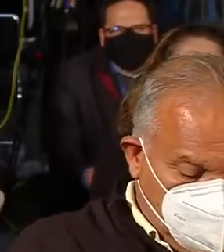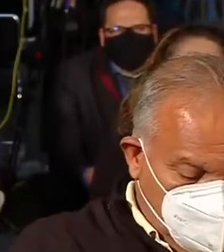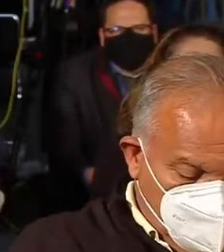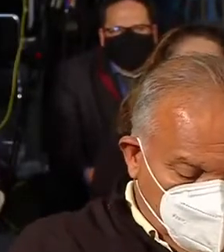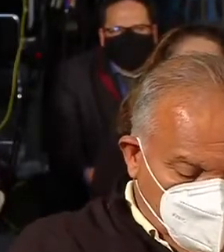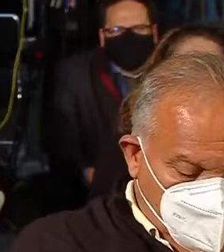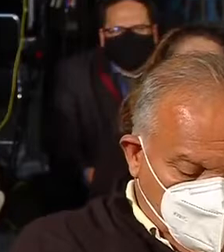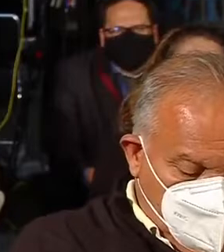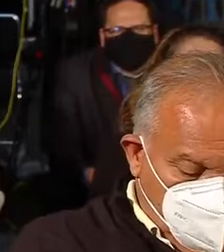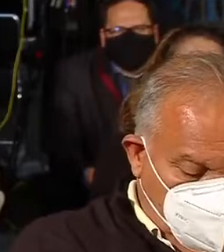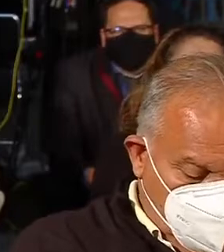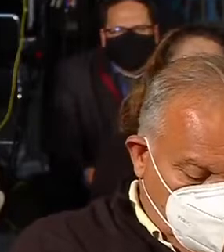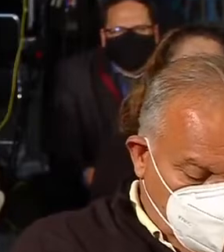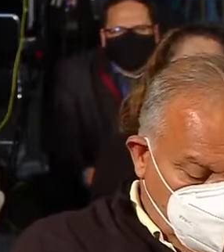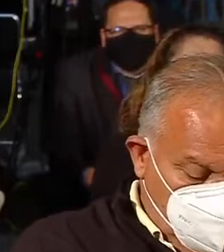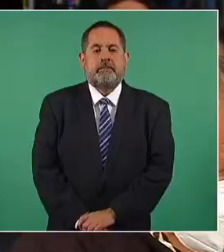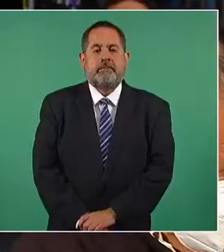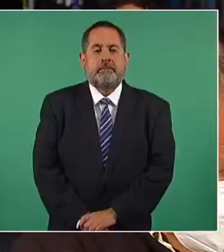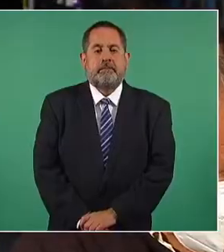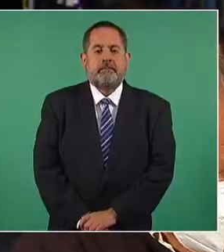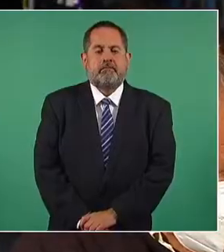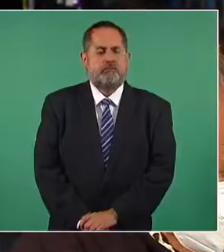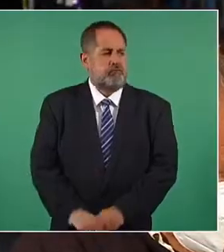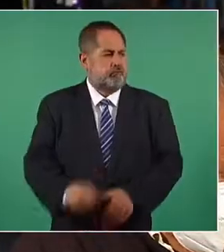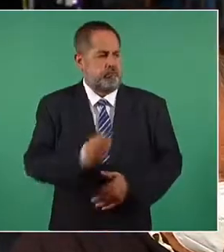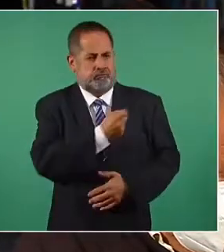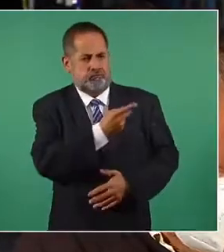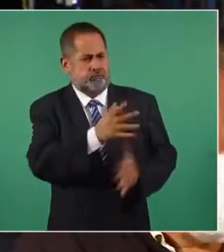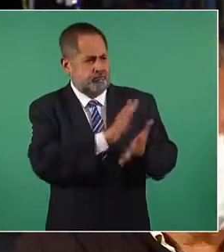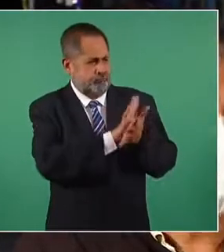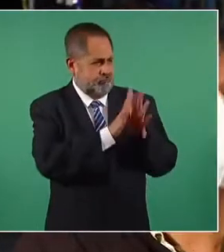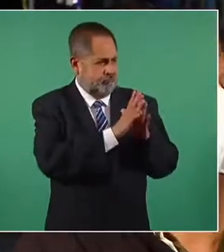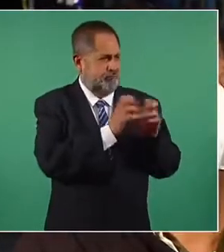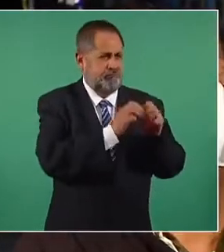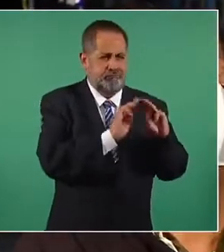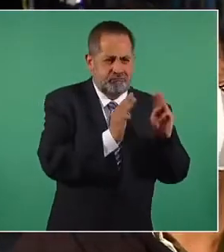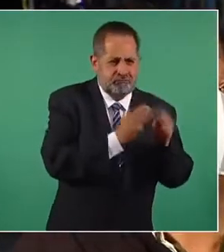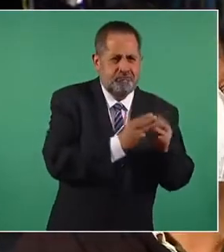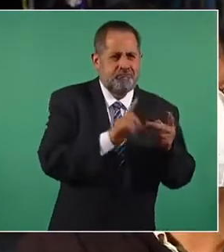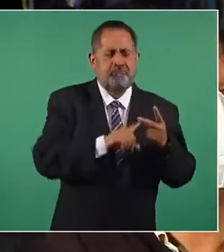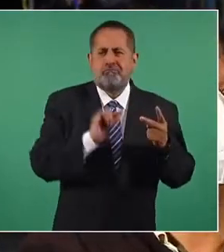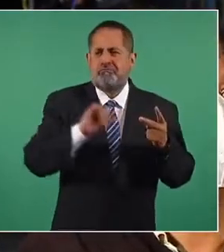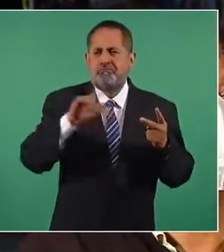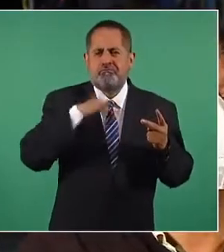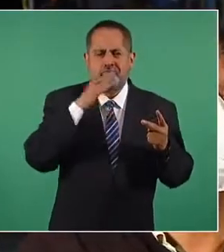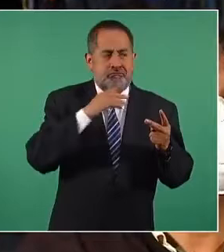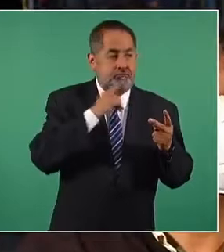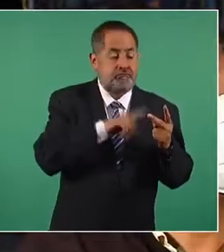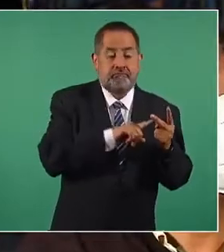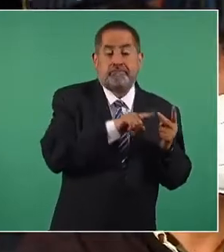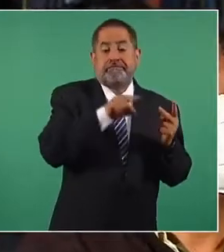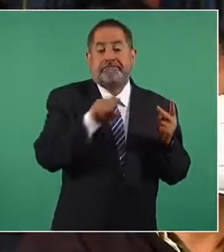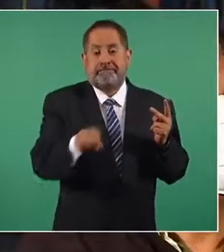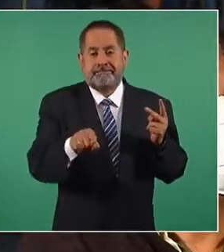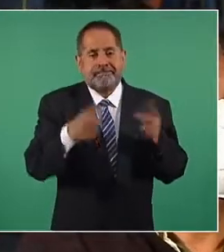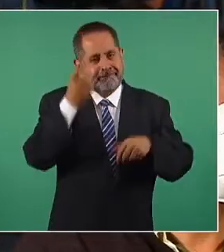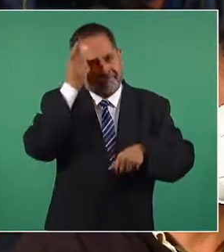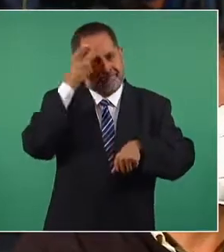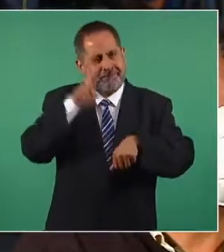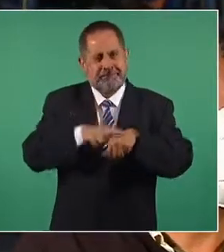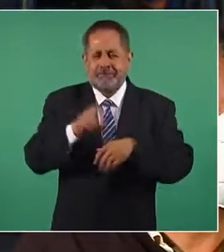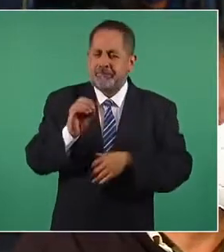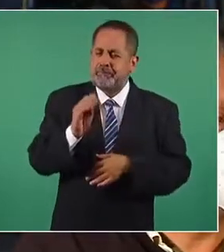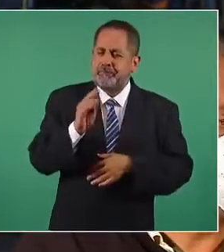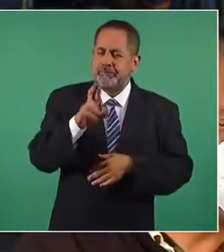por el crimen organizado y por funcionarios corruptos son las direcciones de obras, porque ahí es